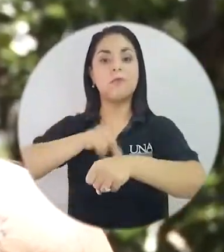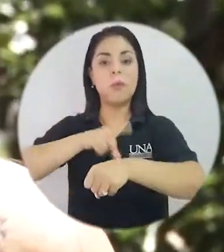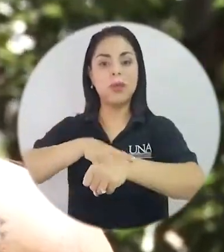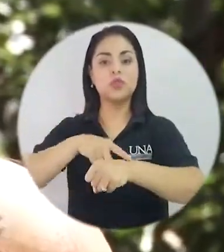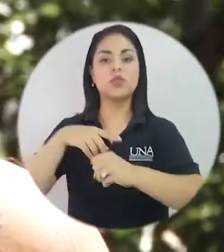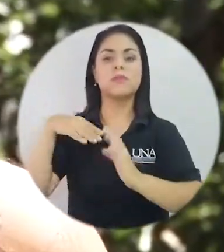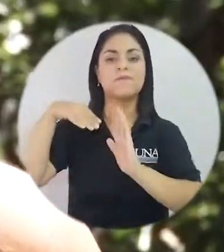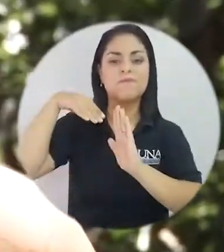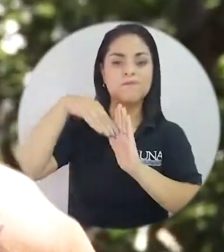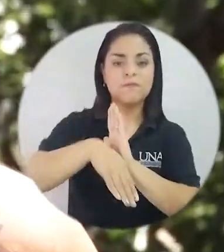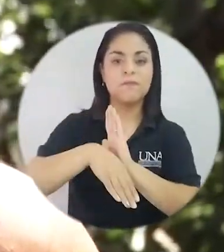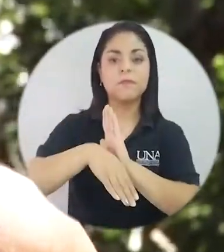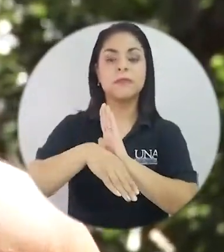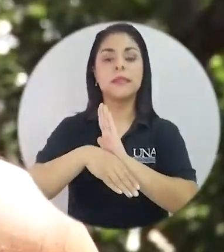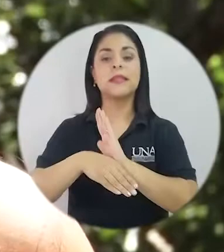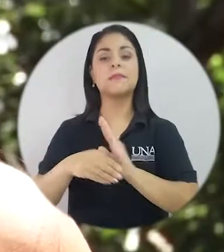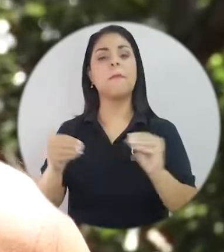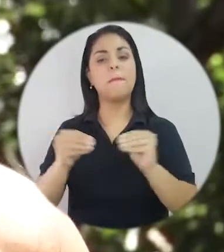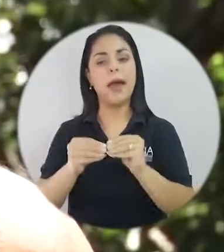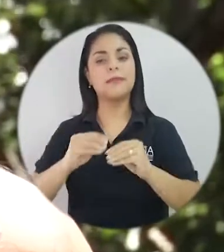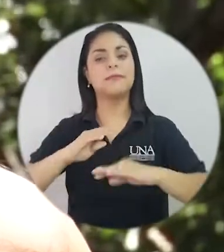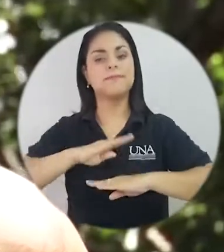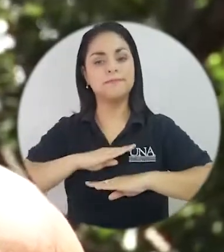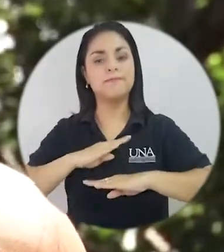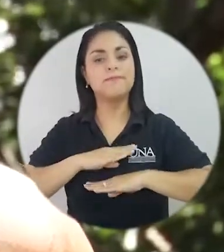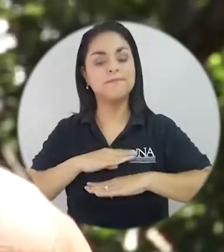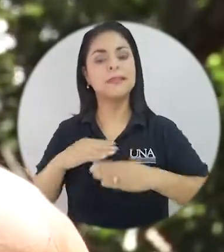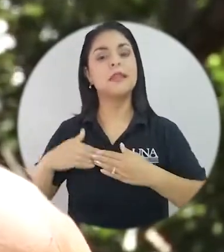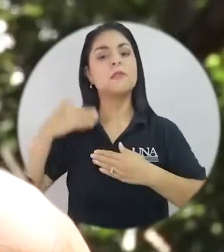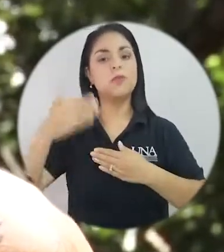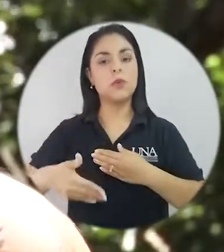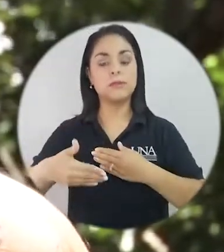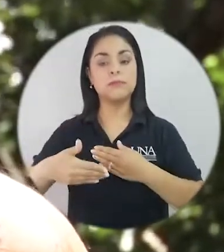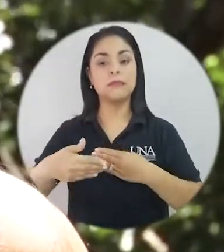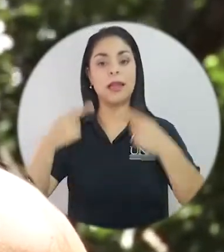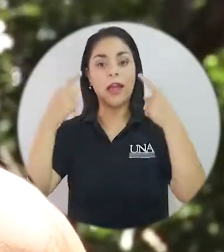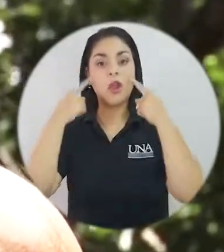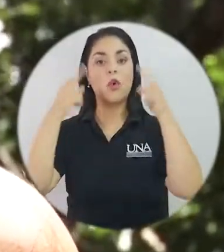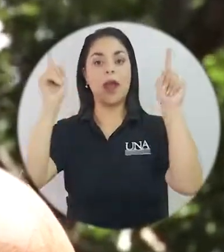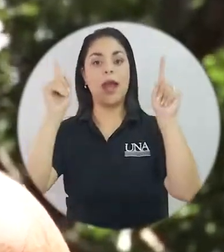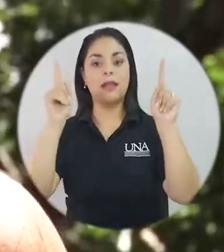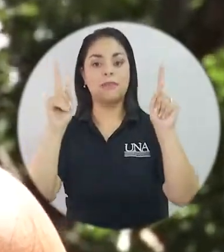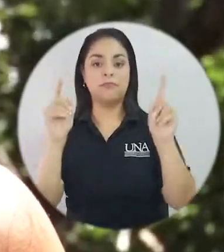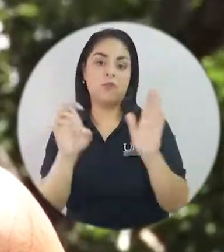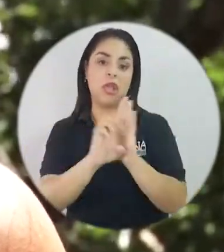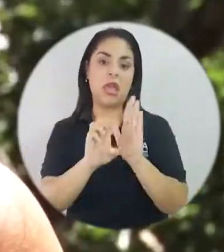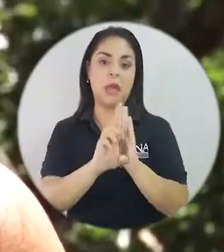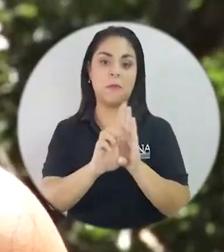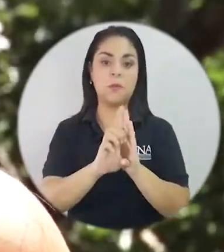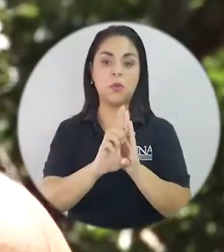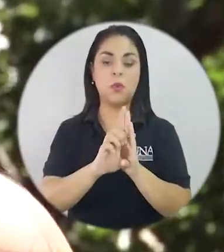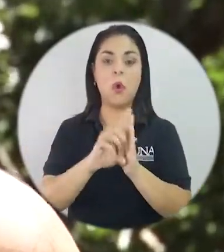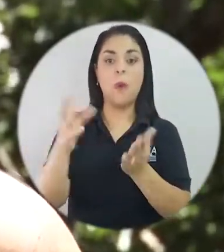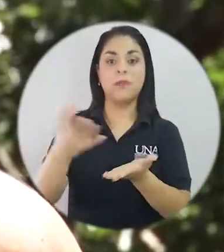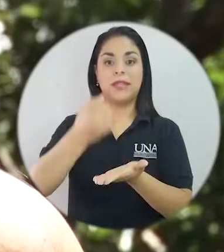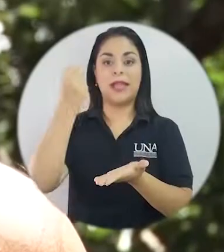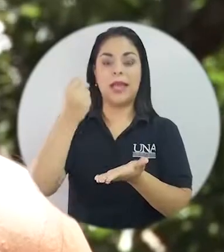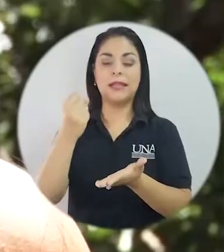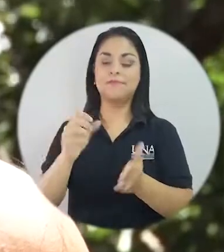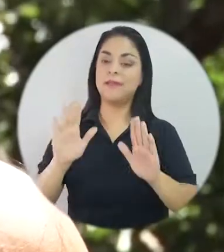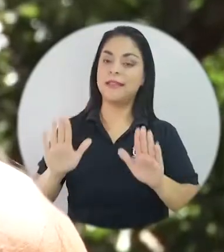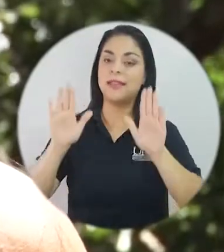donde hubo momentos de crisis van a ser mucho más satisfactorios al momento de obtener, por ejemplo, en este